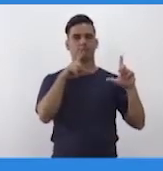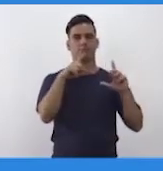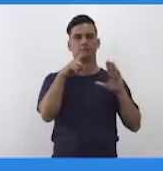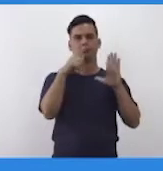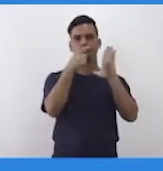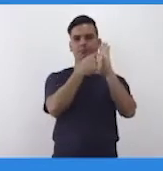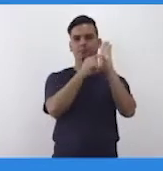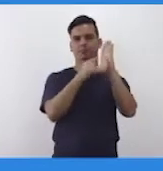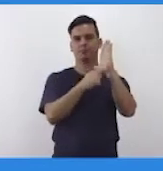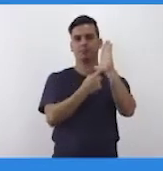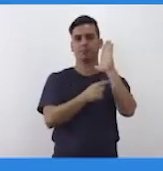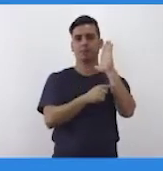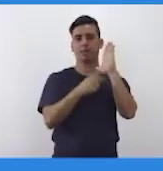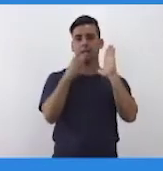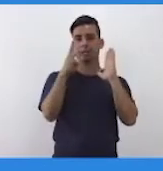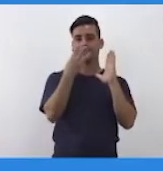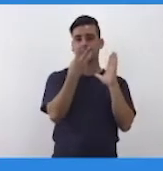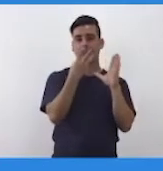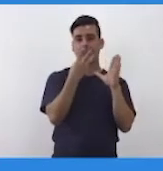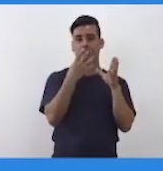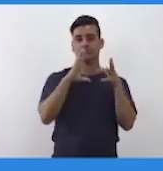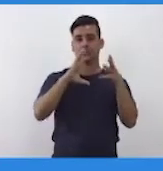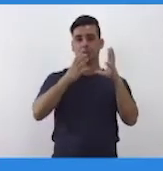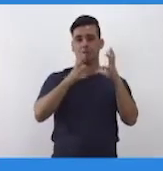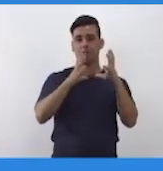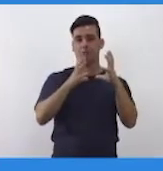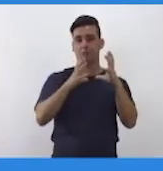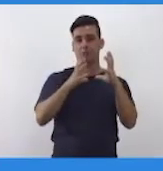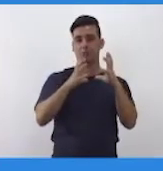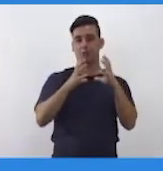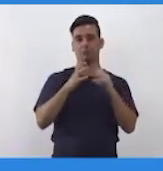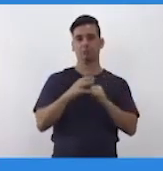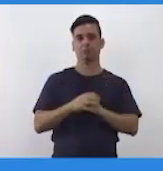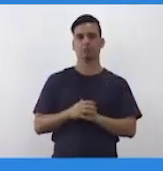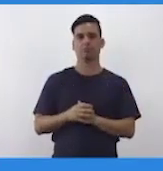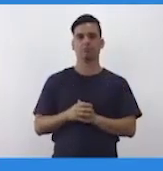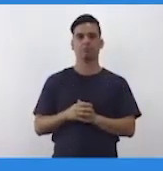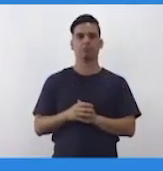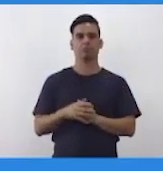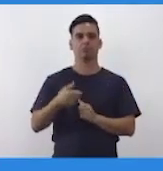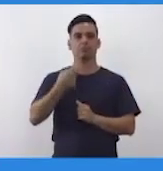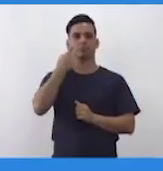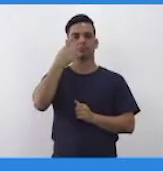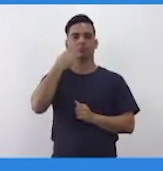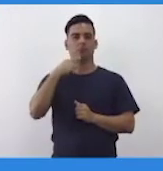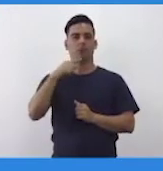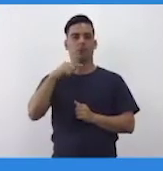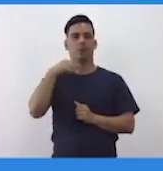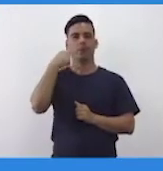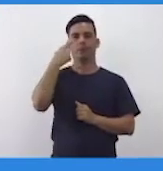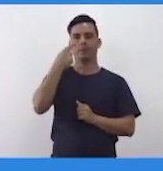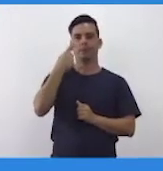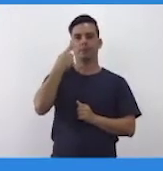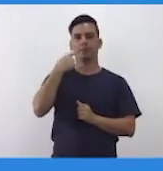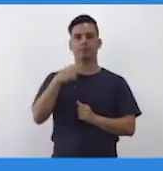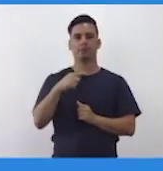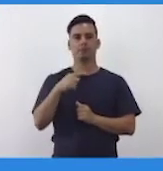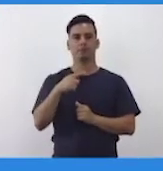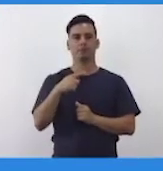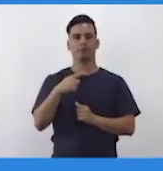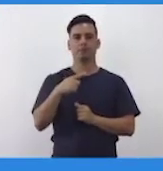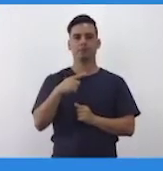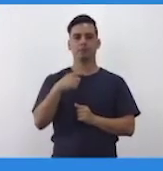metabólicas de la respiración aerobia que se suceden continuamente de manera